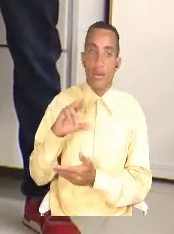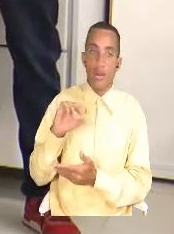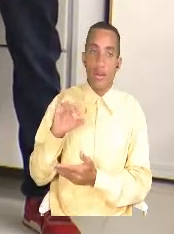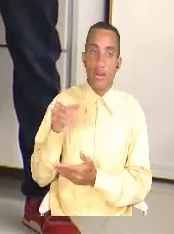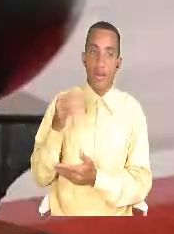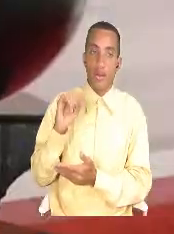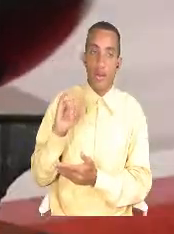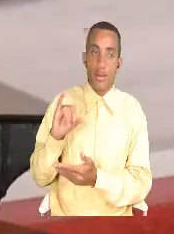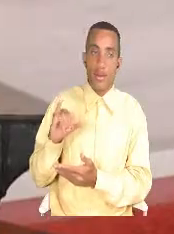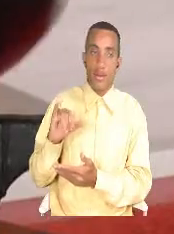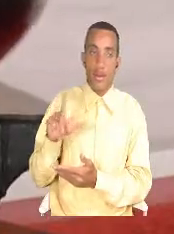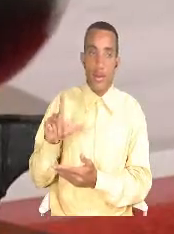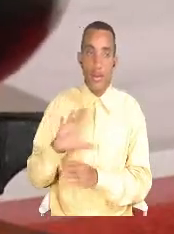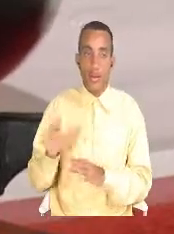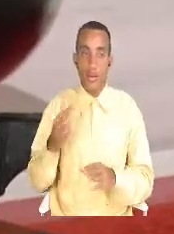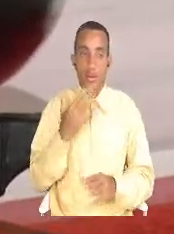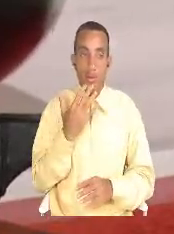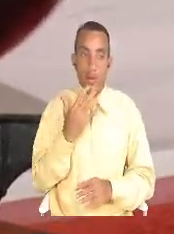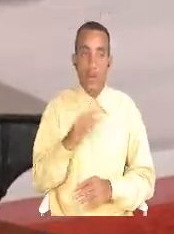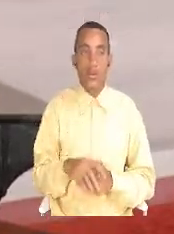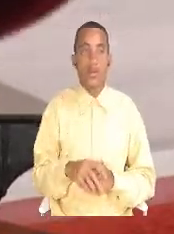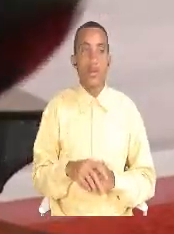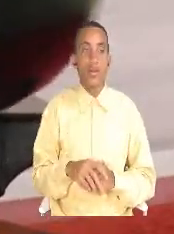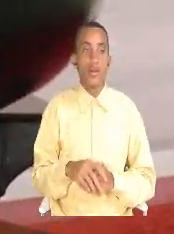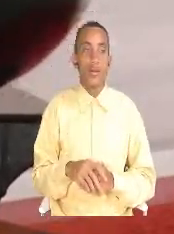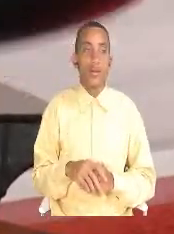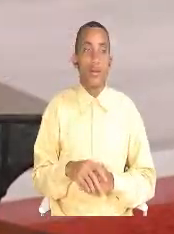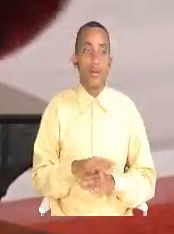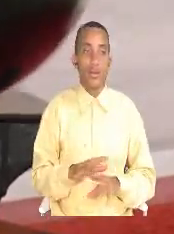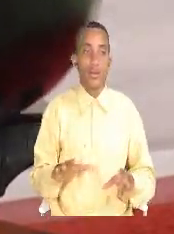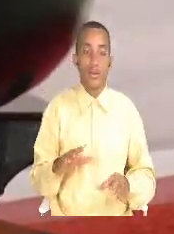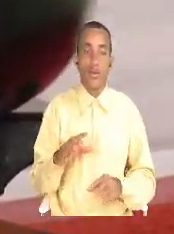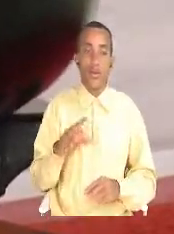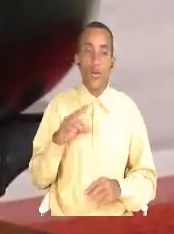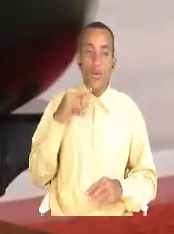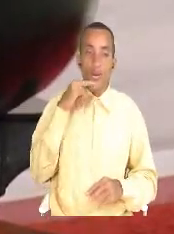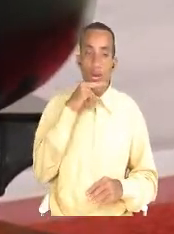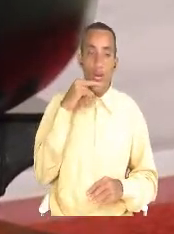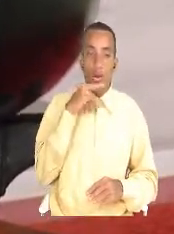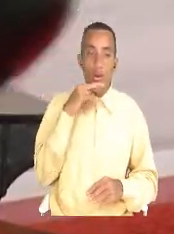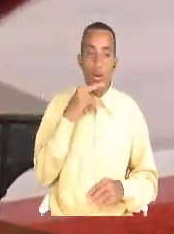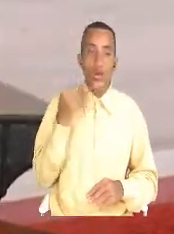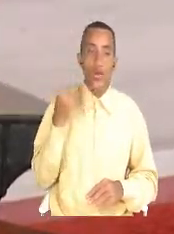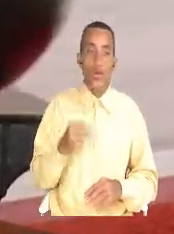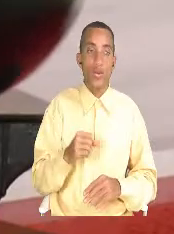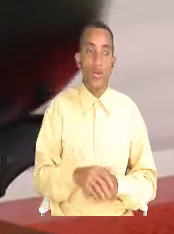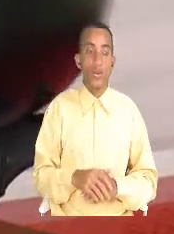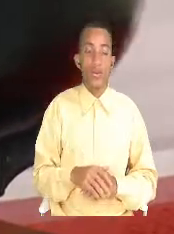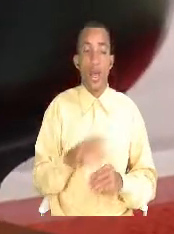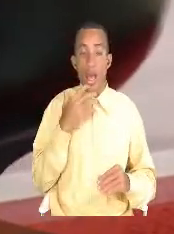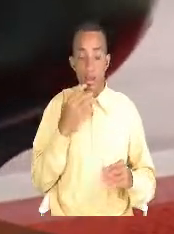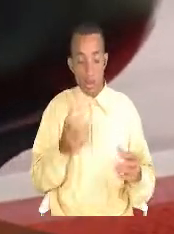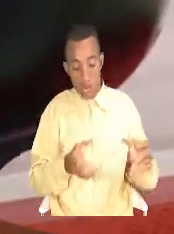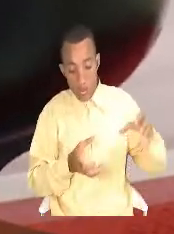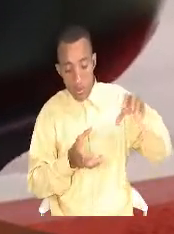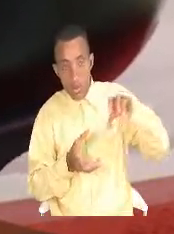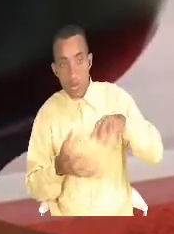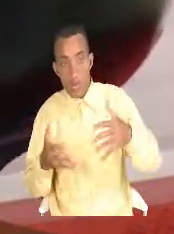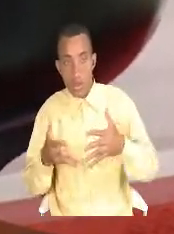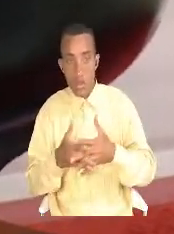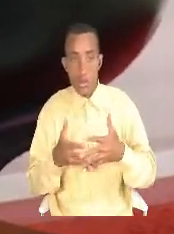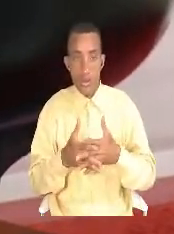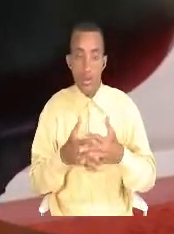Para que le dé también color y sabor. Acá este color rojito está fuerte, pero cuando adicionemos el arroz va a bajar un